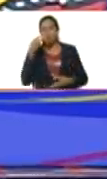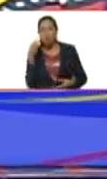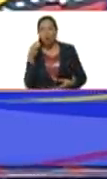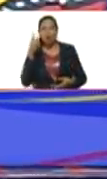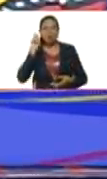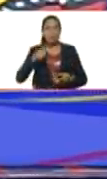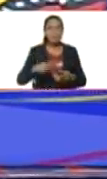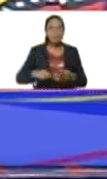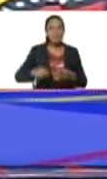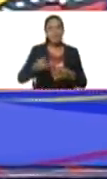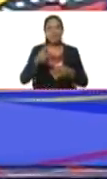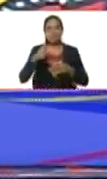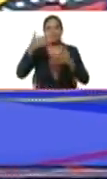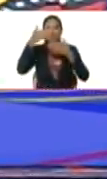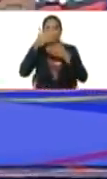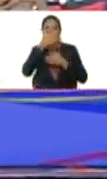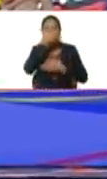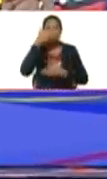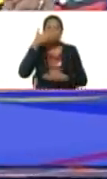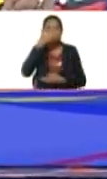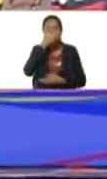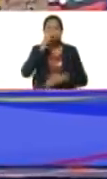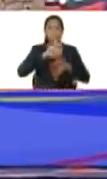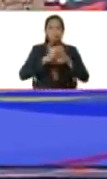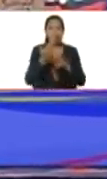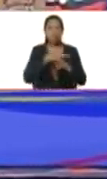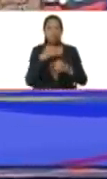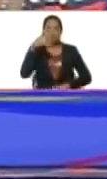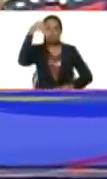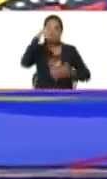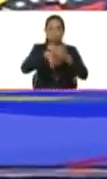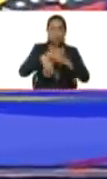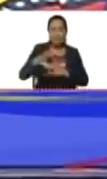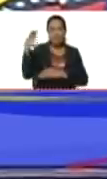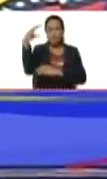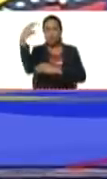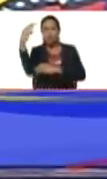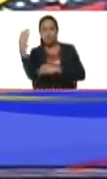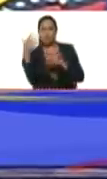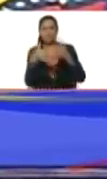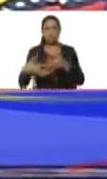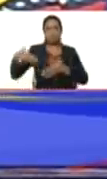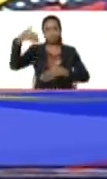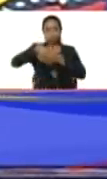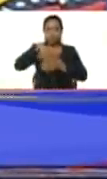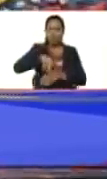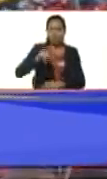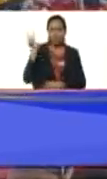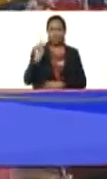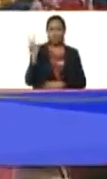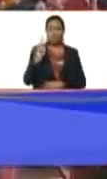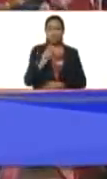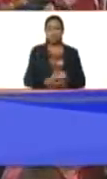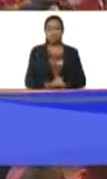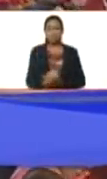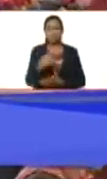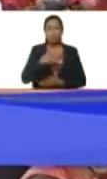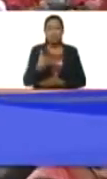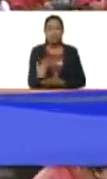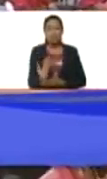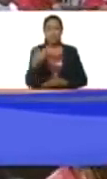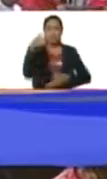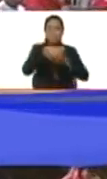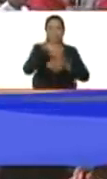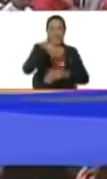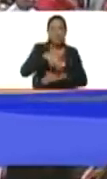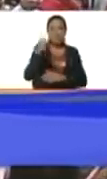y el terrorismo, porque nos quieren meter el terrorismo de Colombia y Estados Unidos. Están tratando de infiltrar